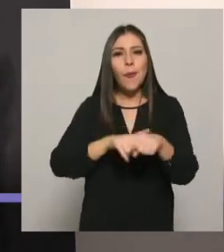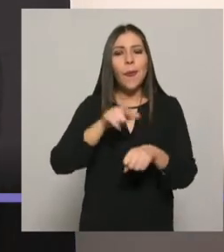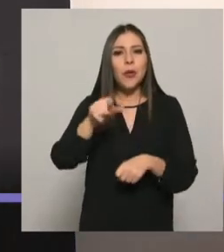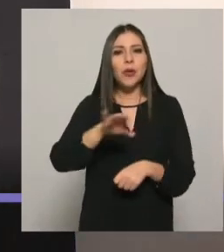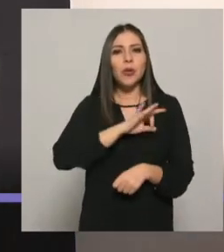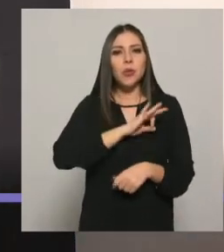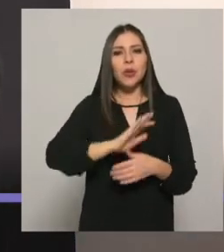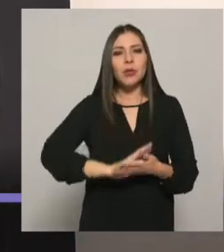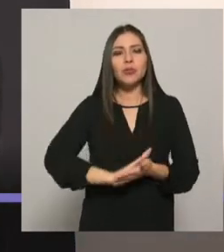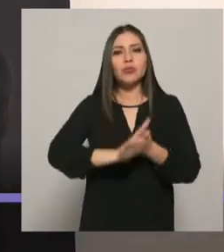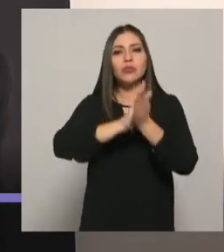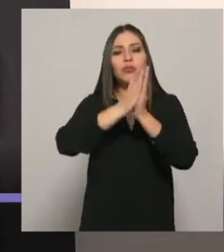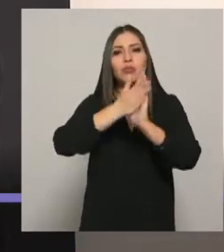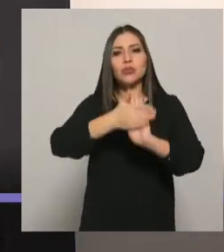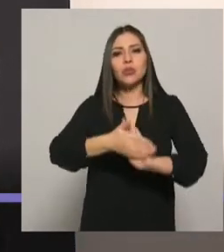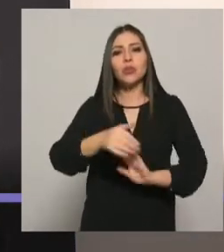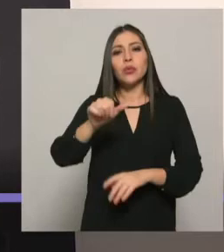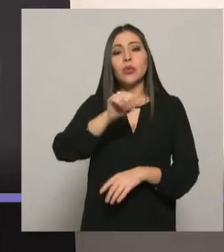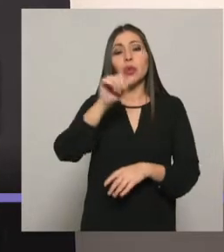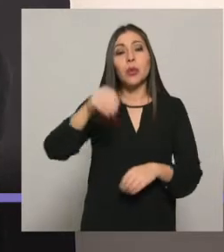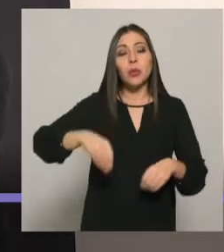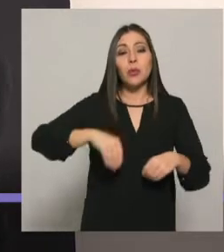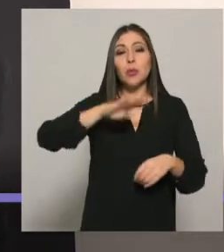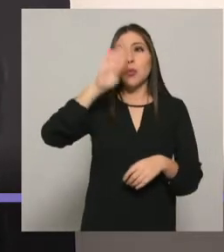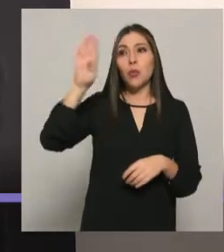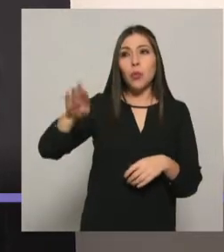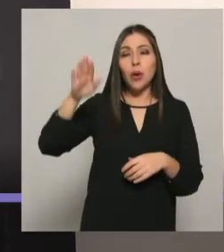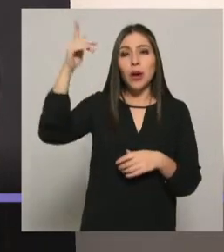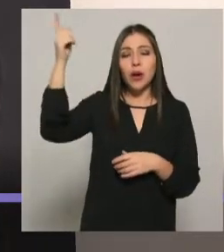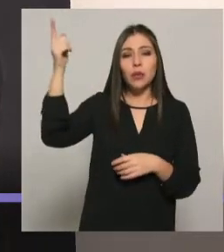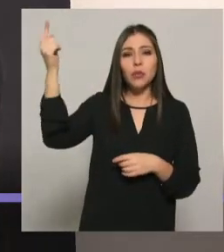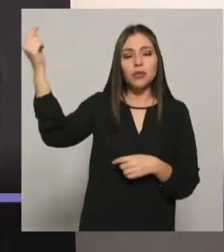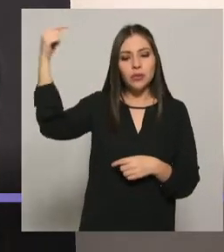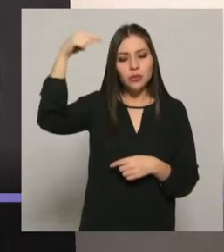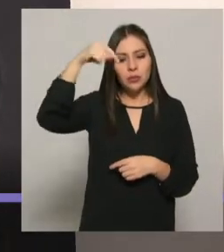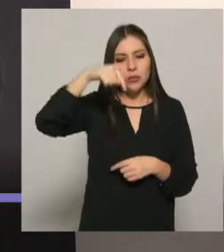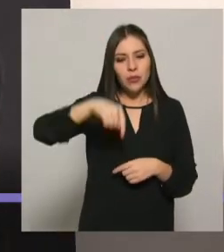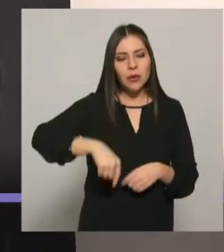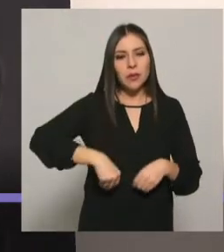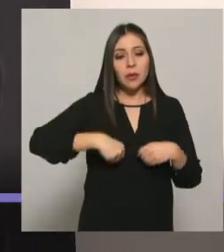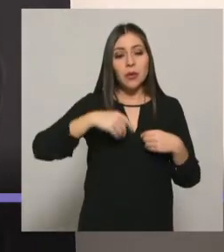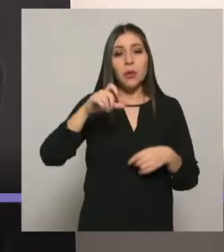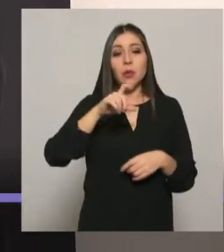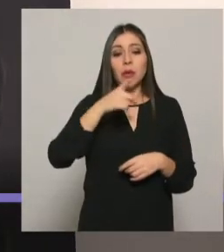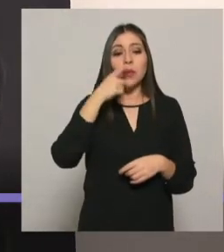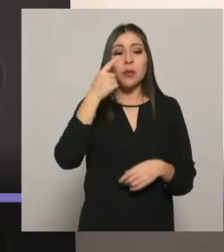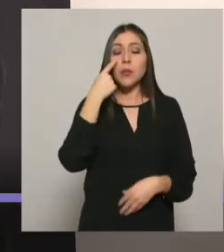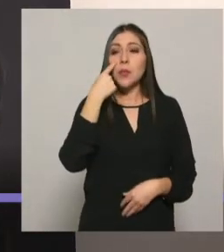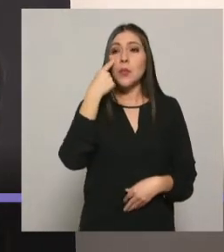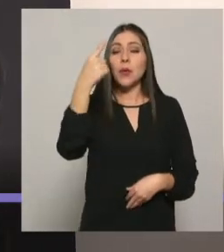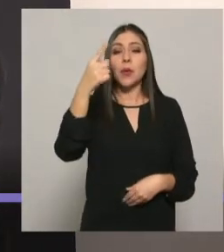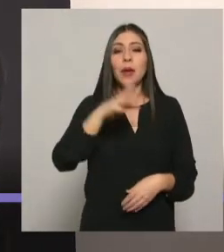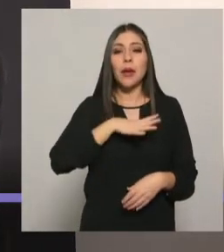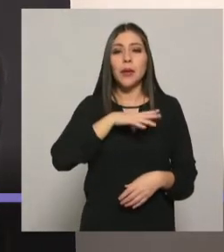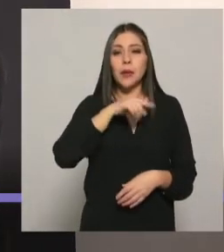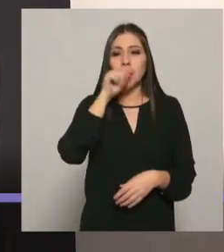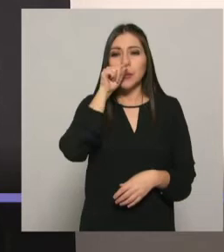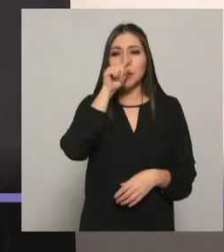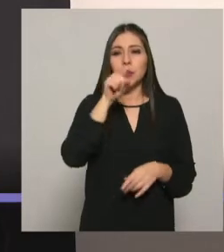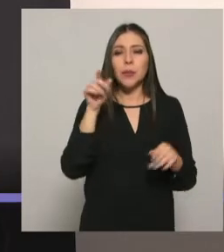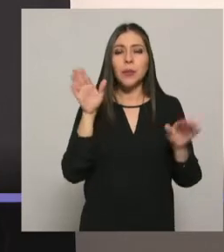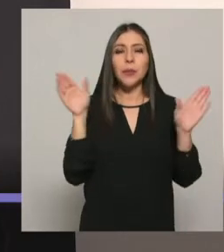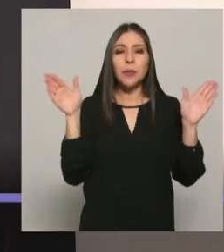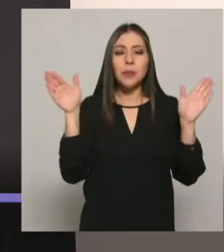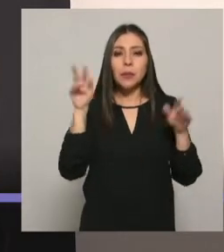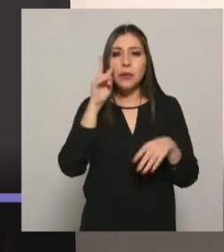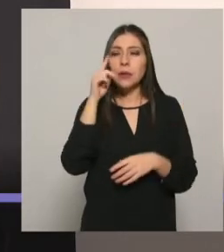transferirse al inframundo y poder regresar. Las leyendas dicen que cuando te encuentres un colibrí, quiere decir que es un mensaje que tus